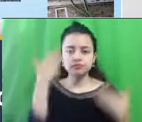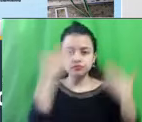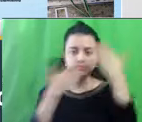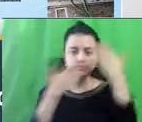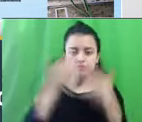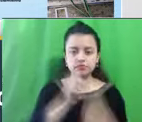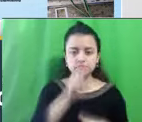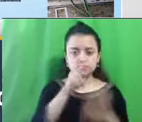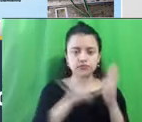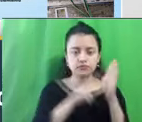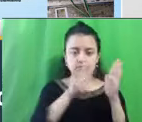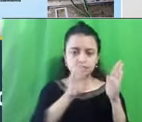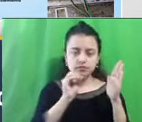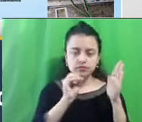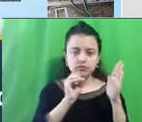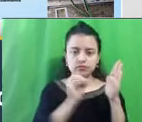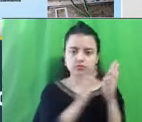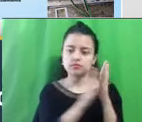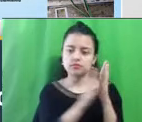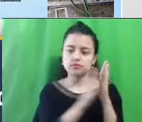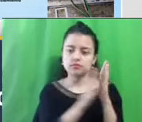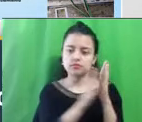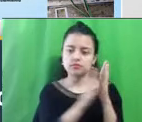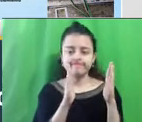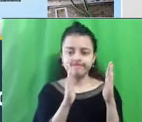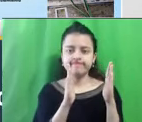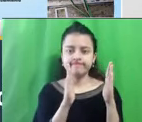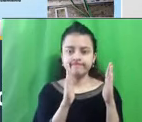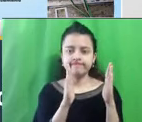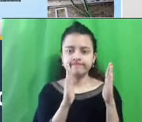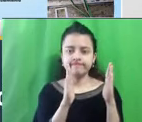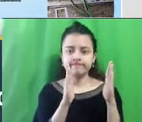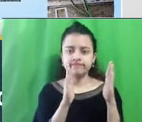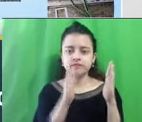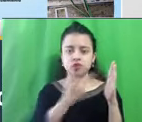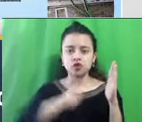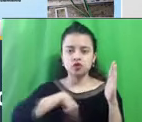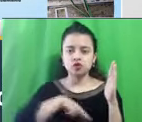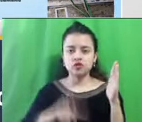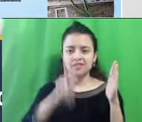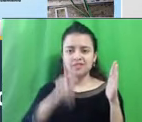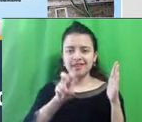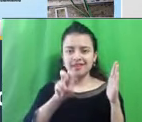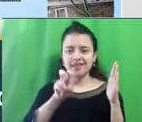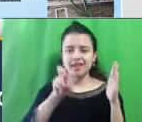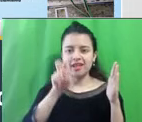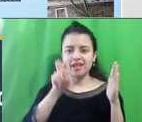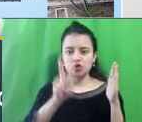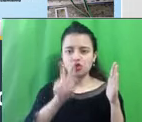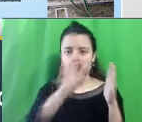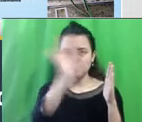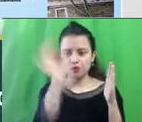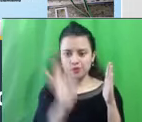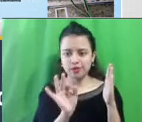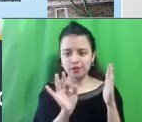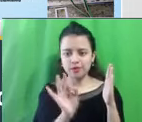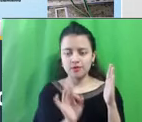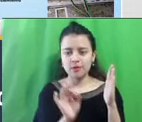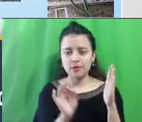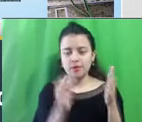2020, que quedamos en el 72%. Es un porcentaje muy bueno. Todavía no nos han